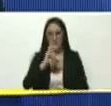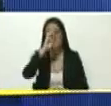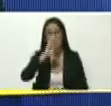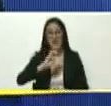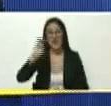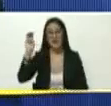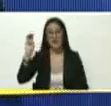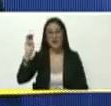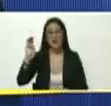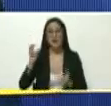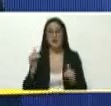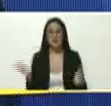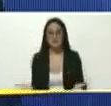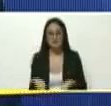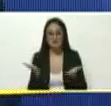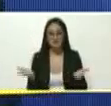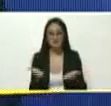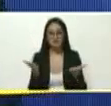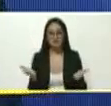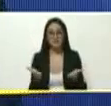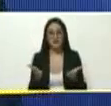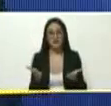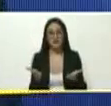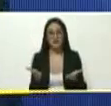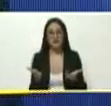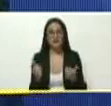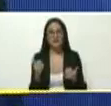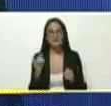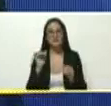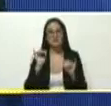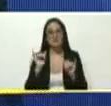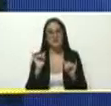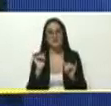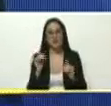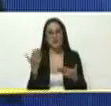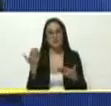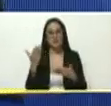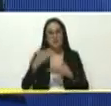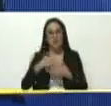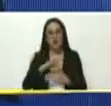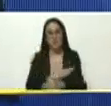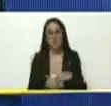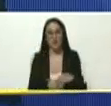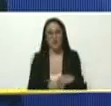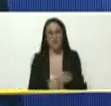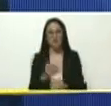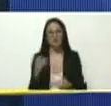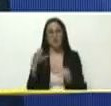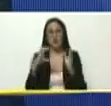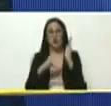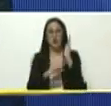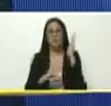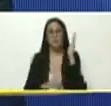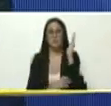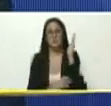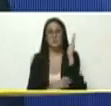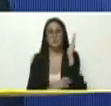reanimó y relanzamos este bloque poderoso, la OPEP Plus, la OPEP, perdón. Luego